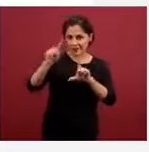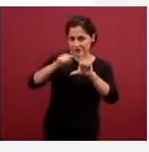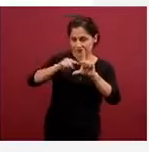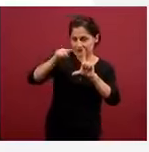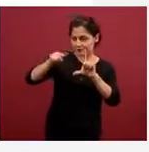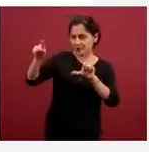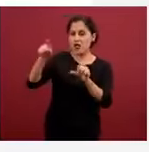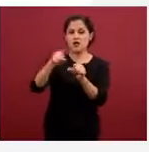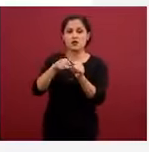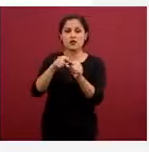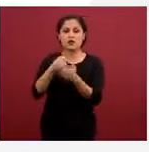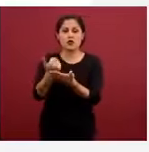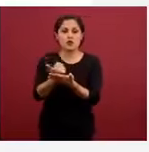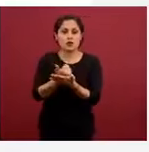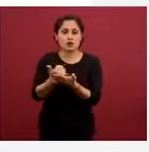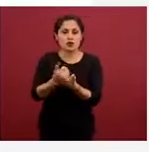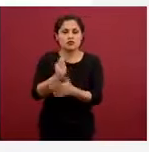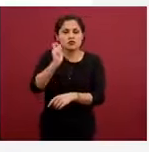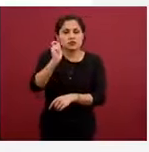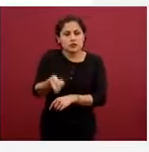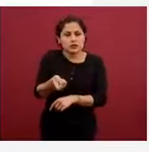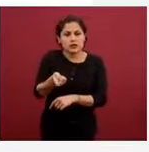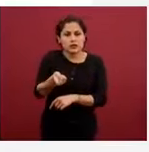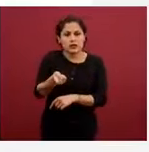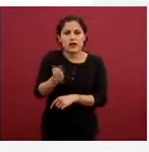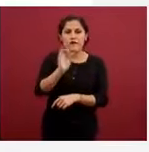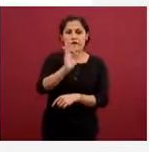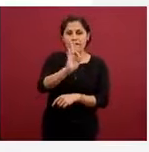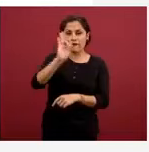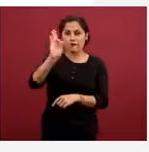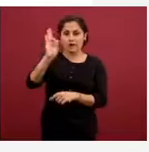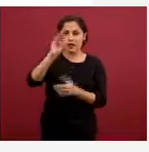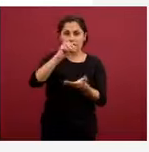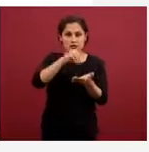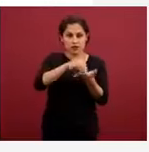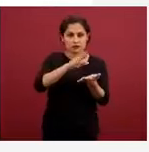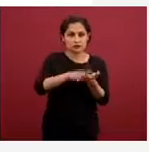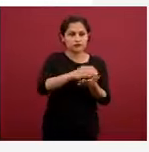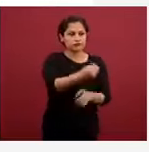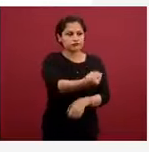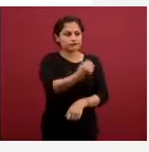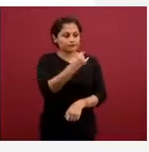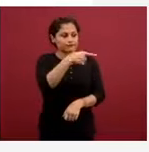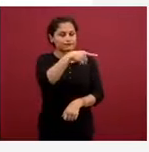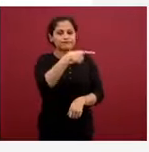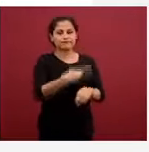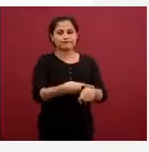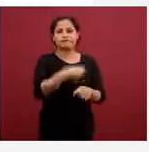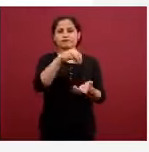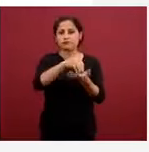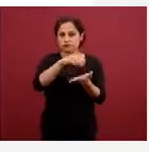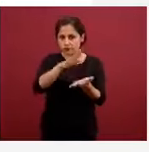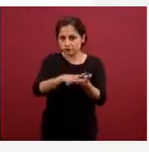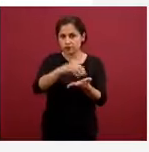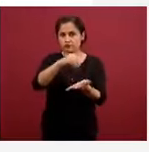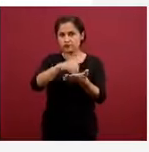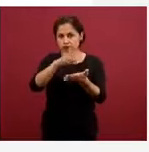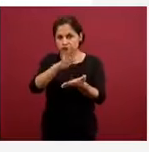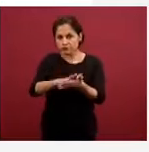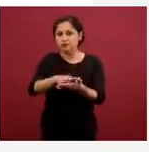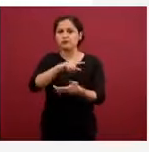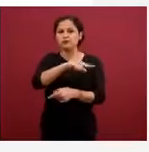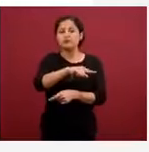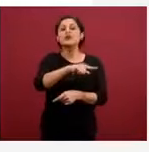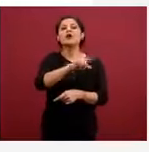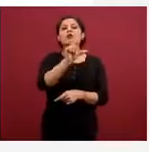azul representa los casos por fecha de registro, y la fecha de registro es igual a la fecha en la que demandaron atención médica.